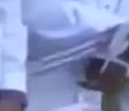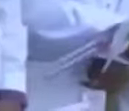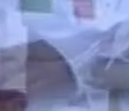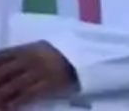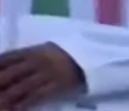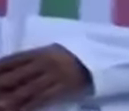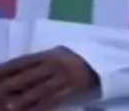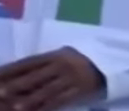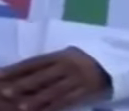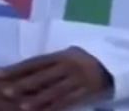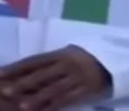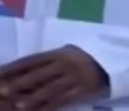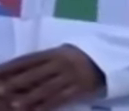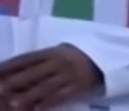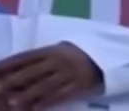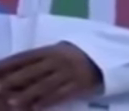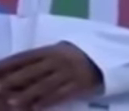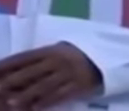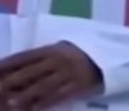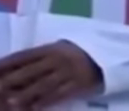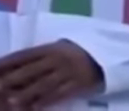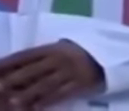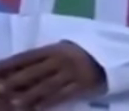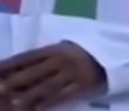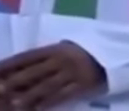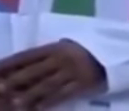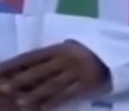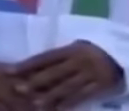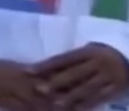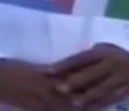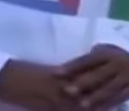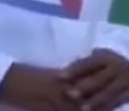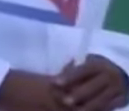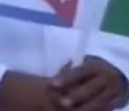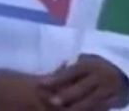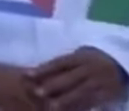pero ahora de destino se le hizo